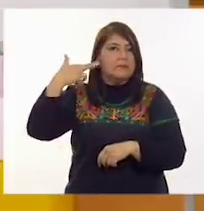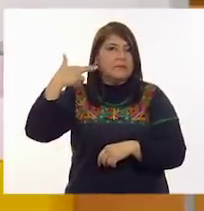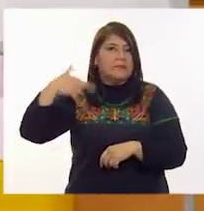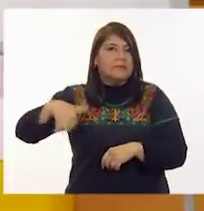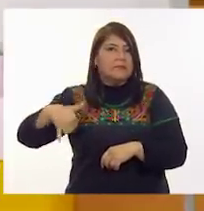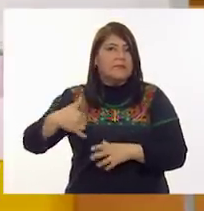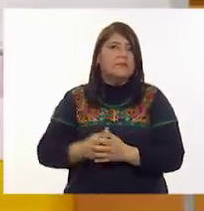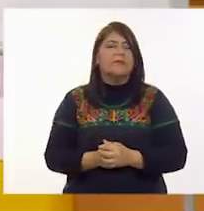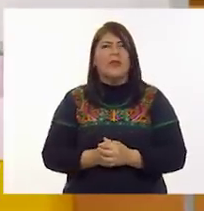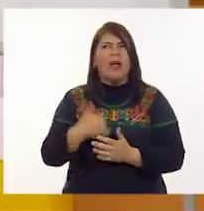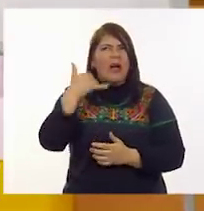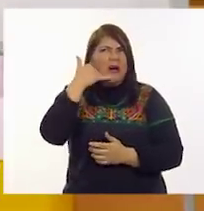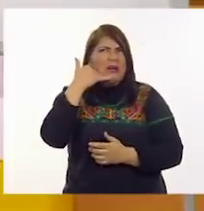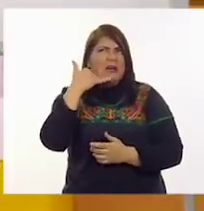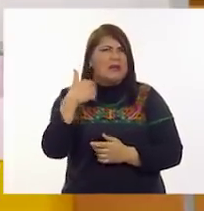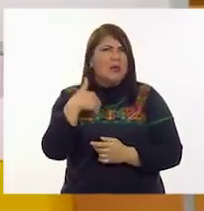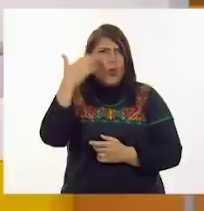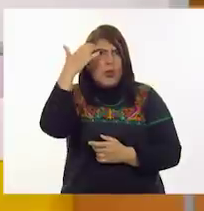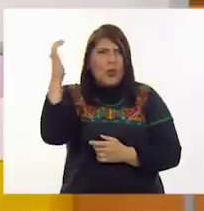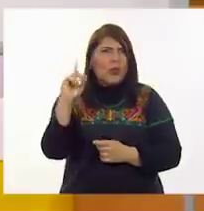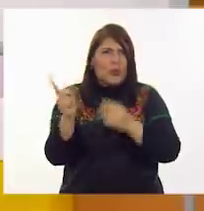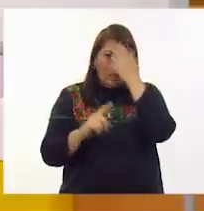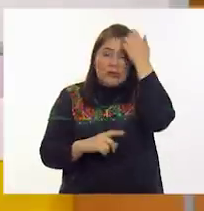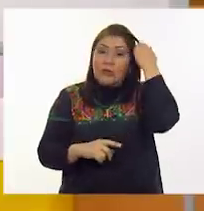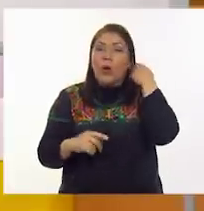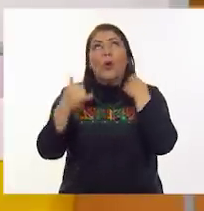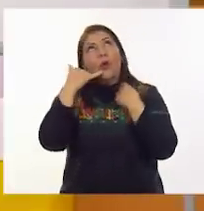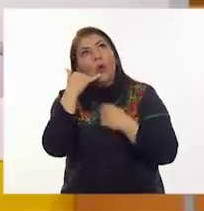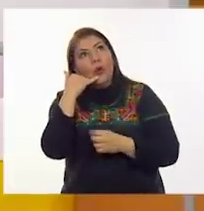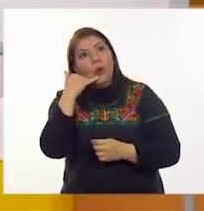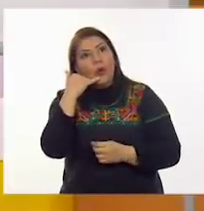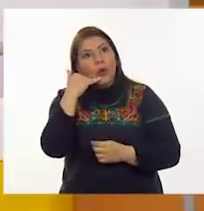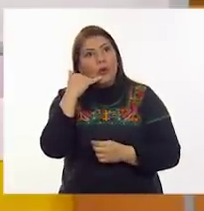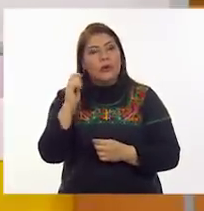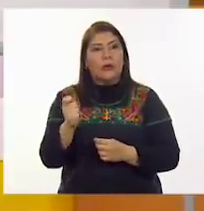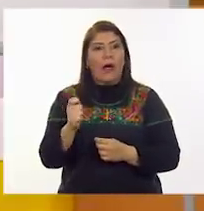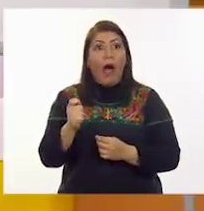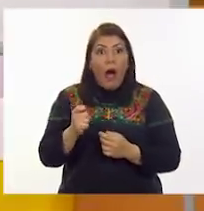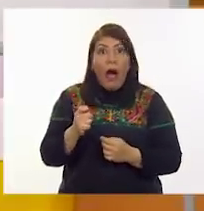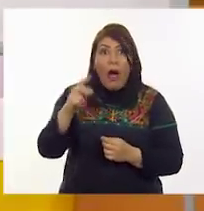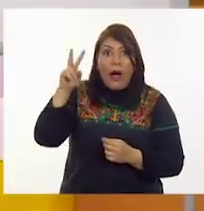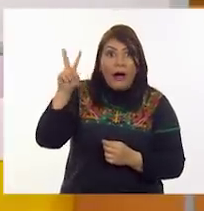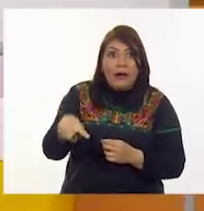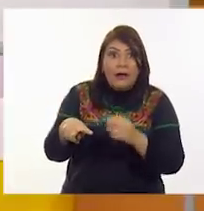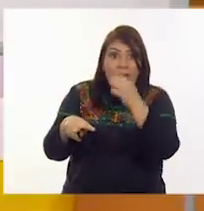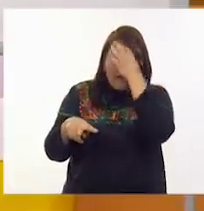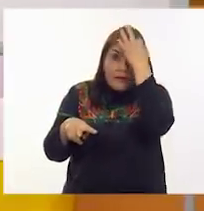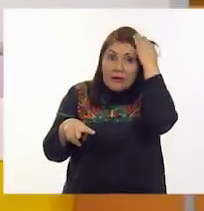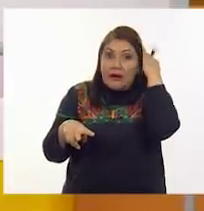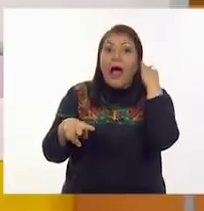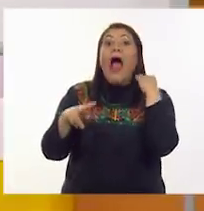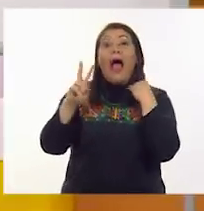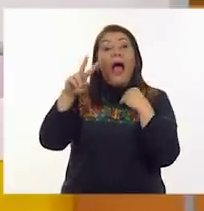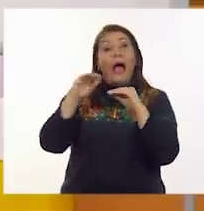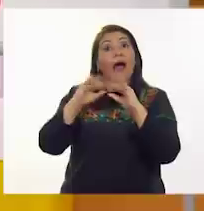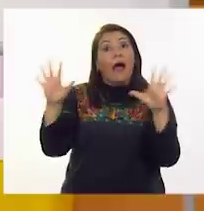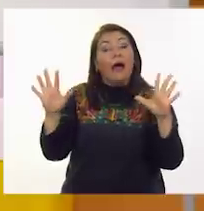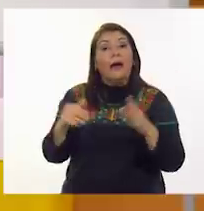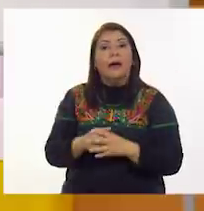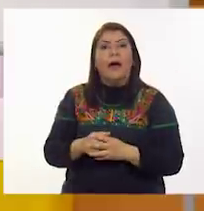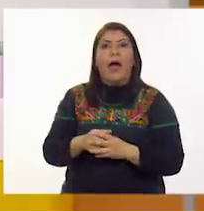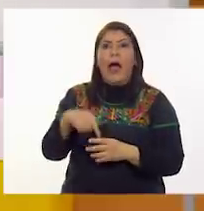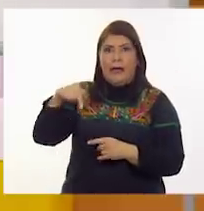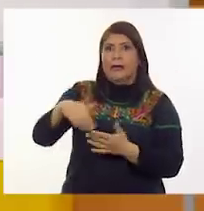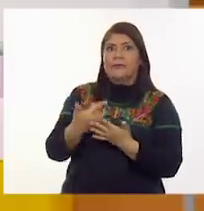Una llamada, no conozco este número. ¿Hola? ¿En serio? ¡Claro! ¡Aquí